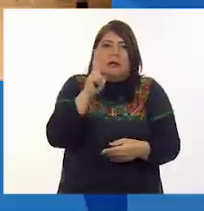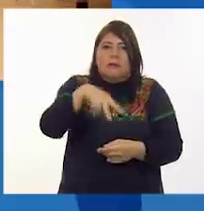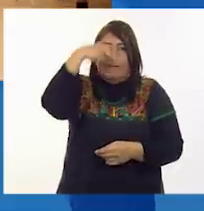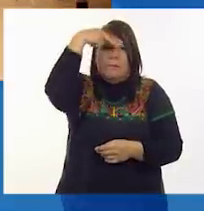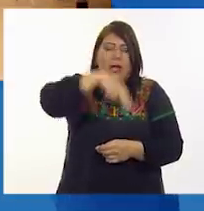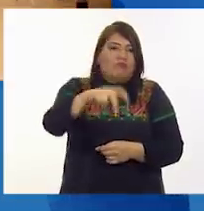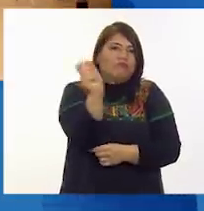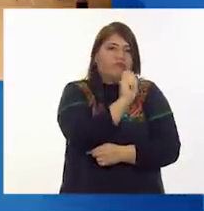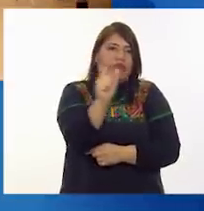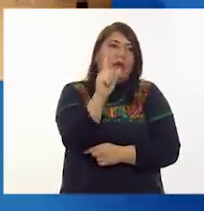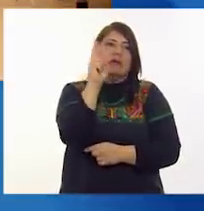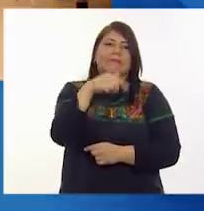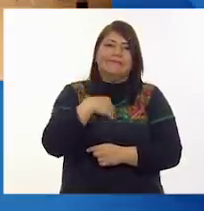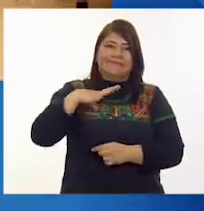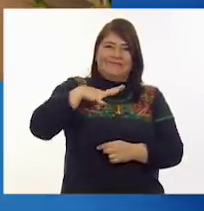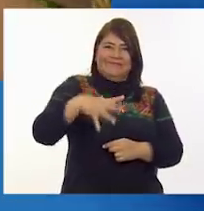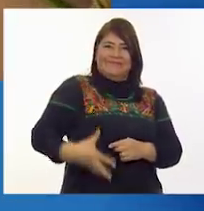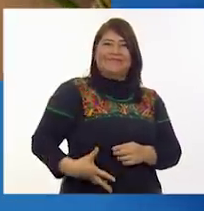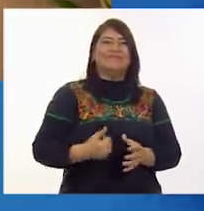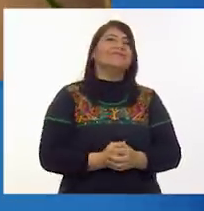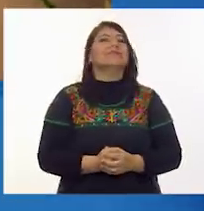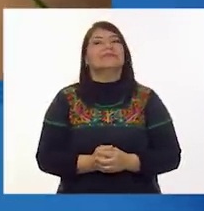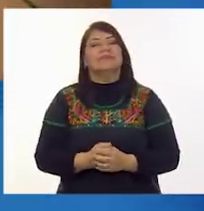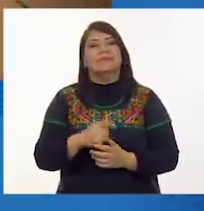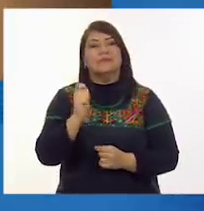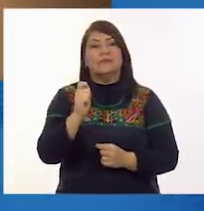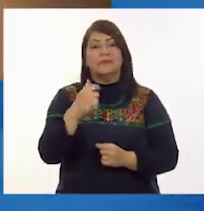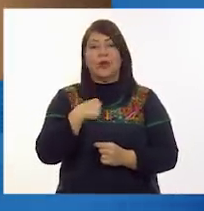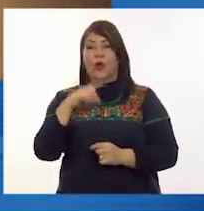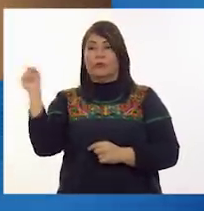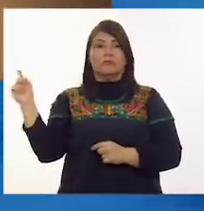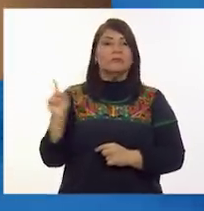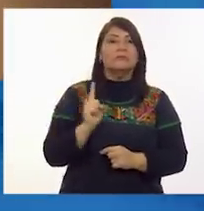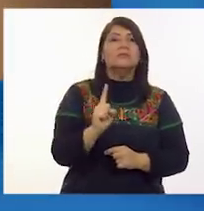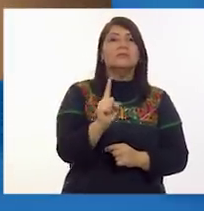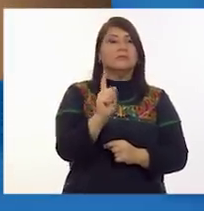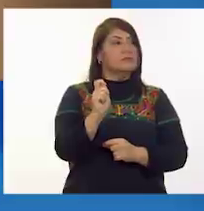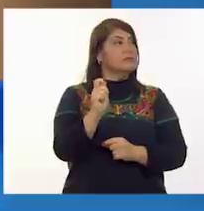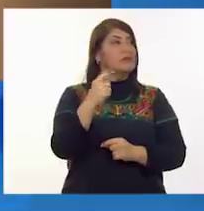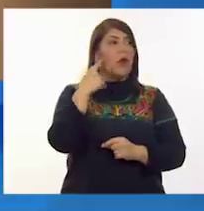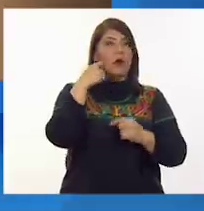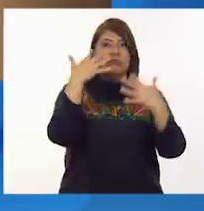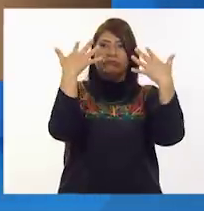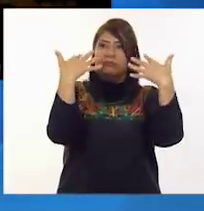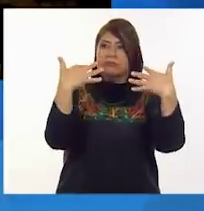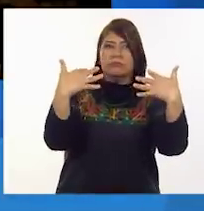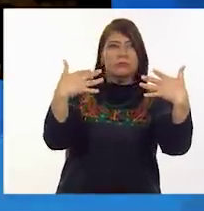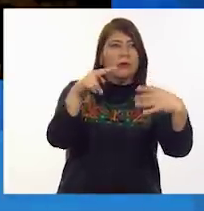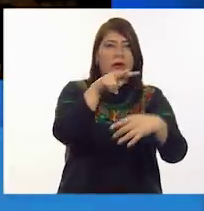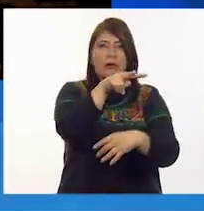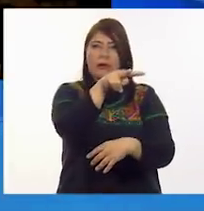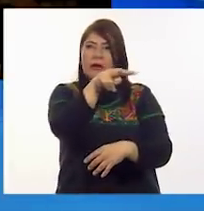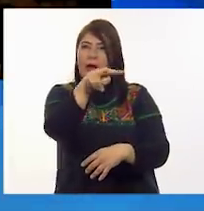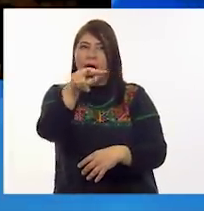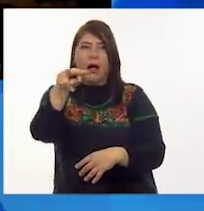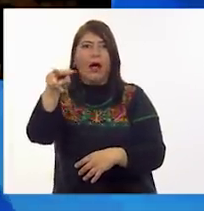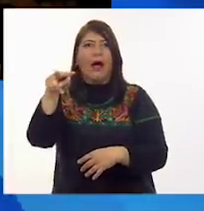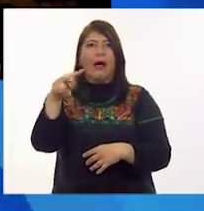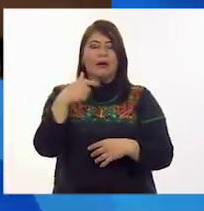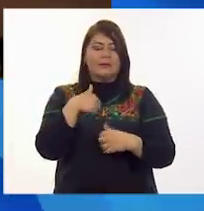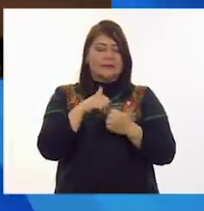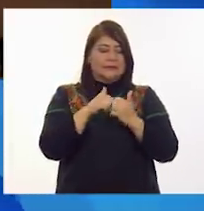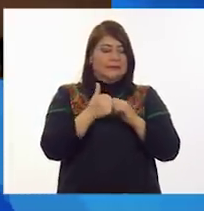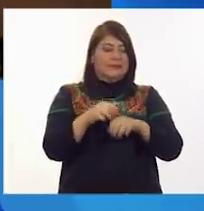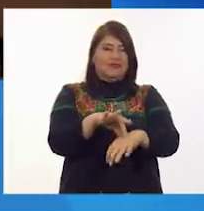mexicana. Soy muy orgulloso. Cuando salgo al escenario y escucho al público, me doy cuenta que ese sueño se volvió realidad y